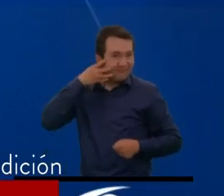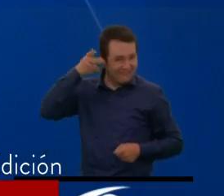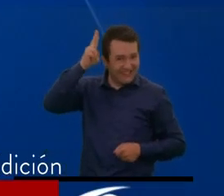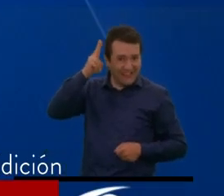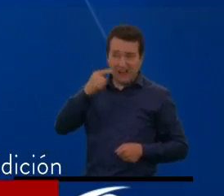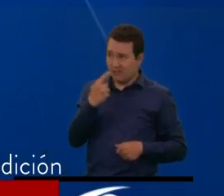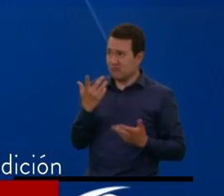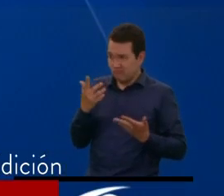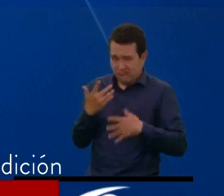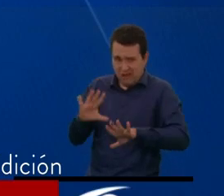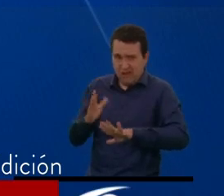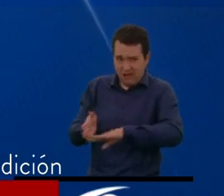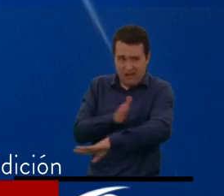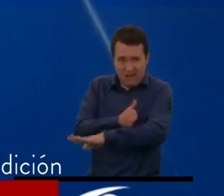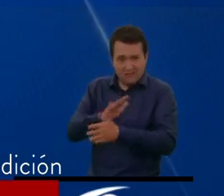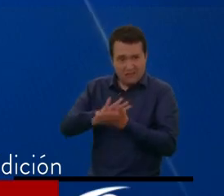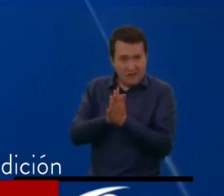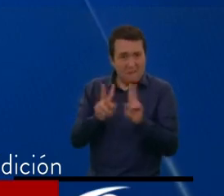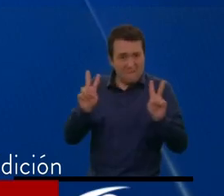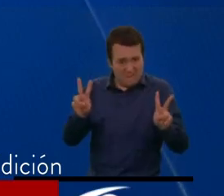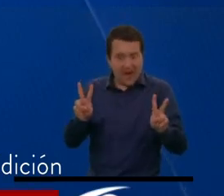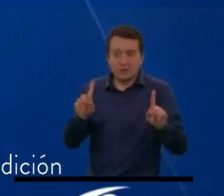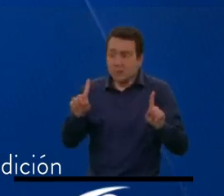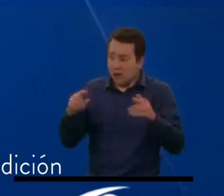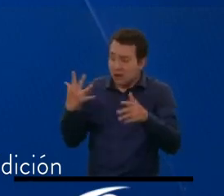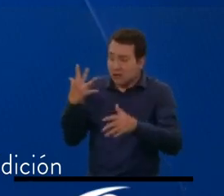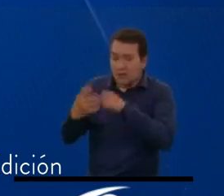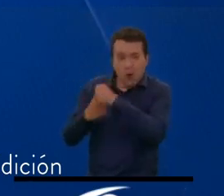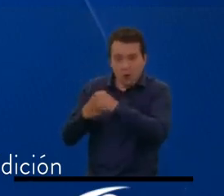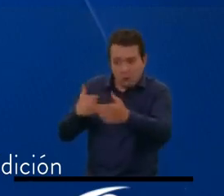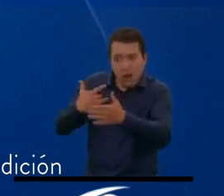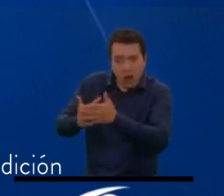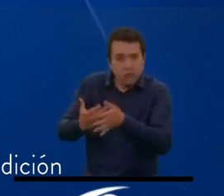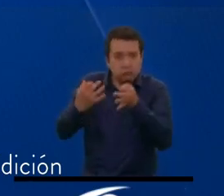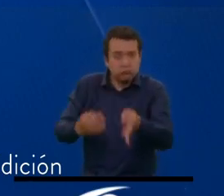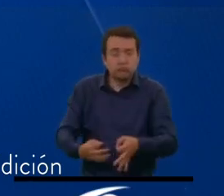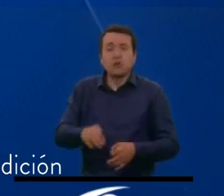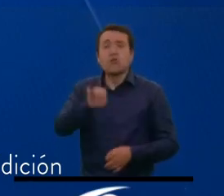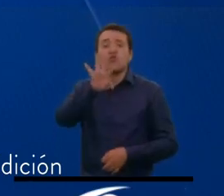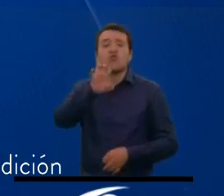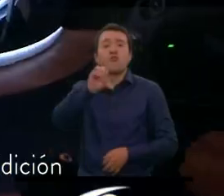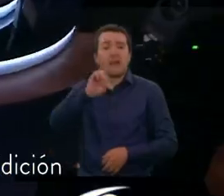han sido asesinados 90 líderes y 400 familias han sido desplazadas por la violencia.